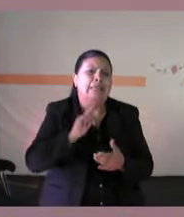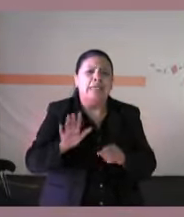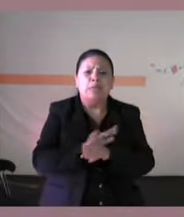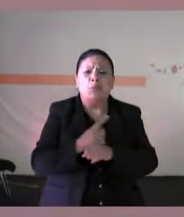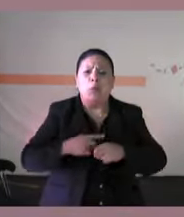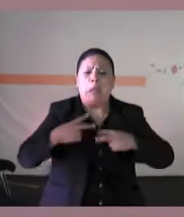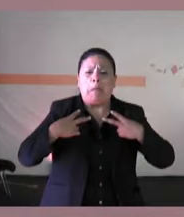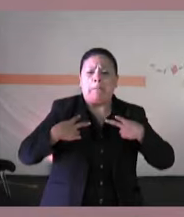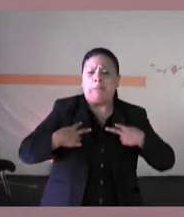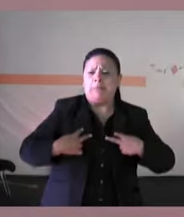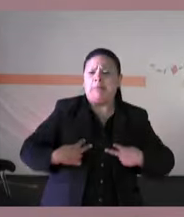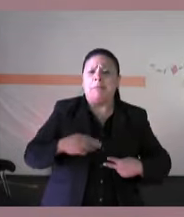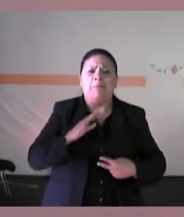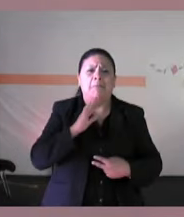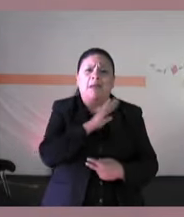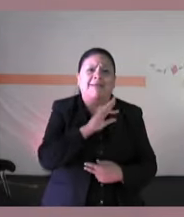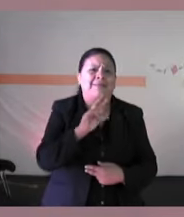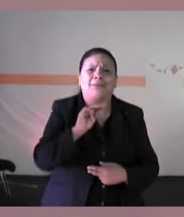de uniforme.